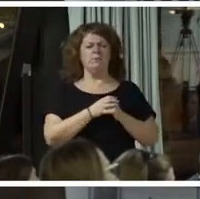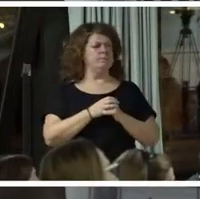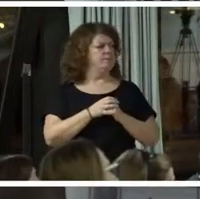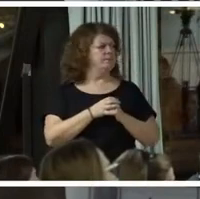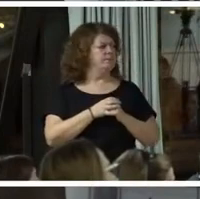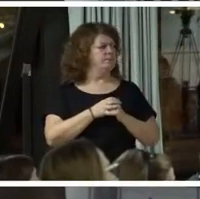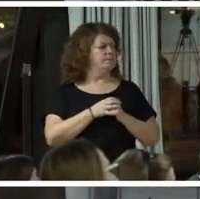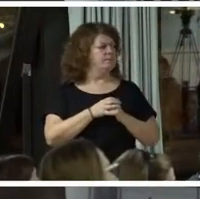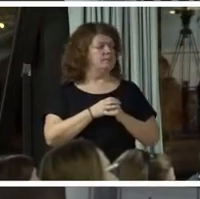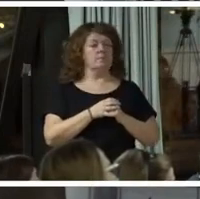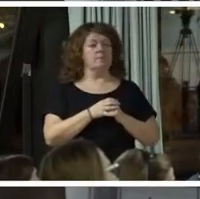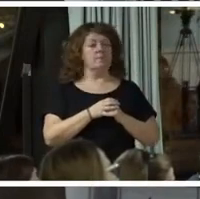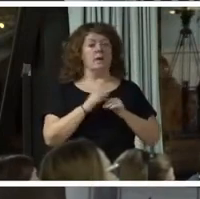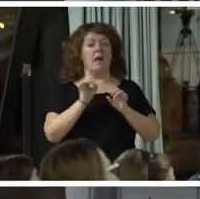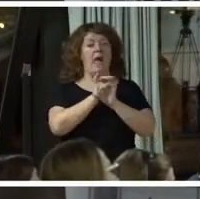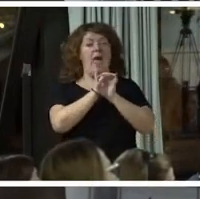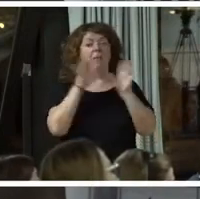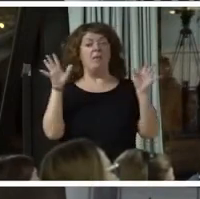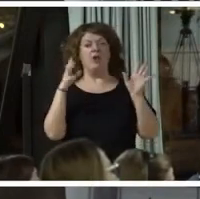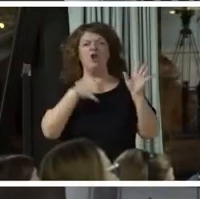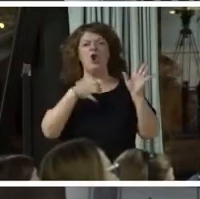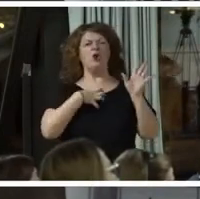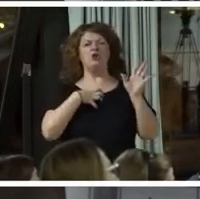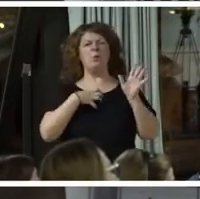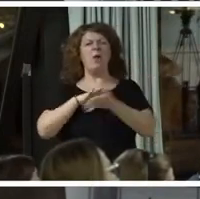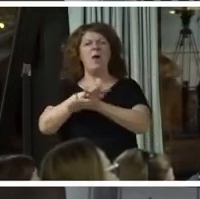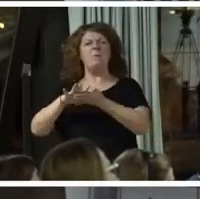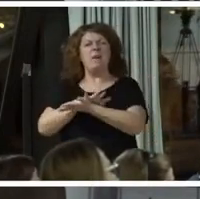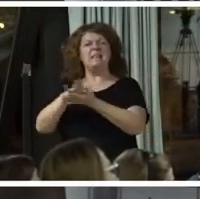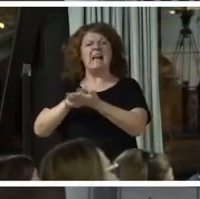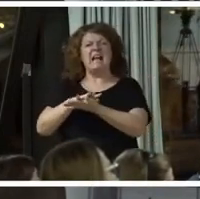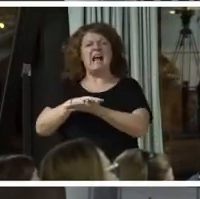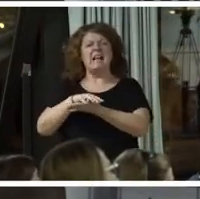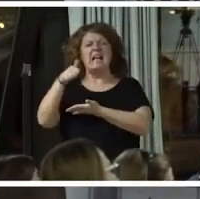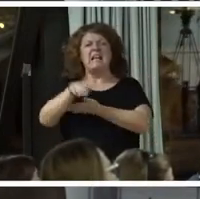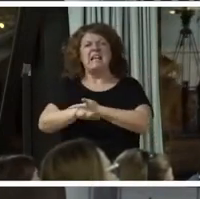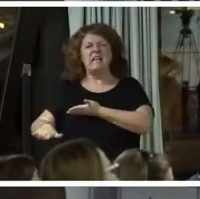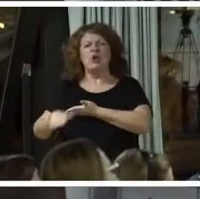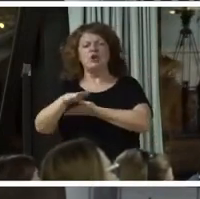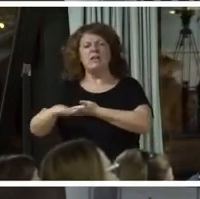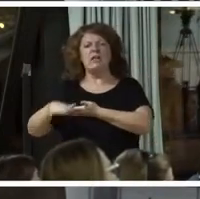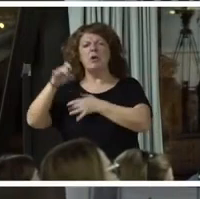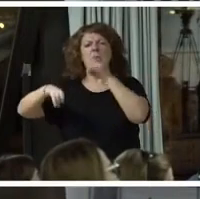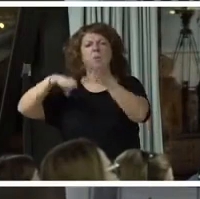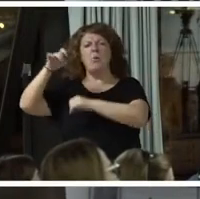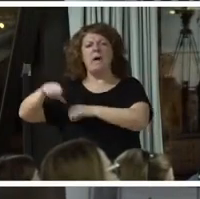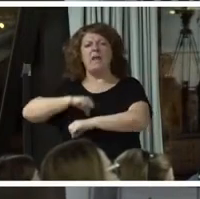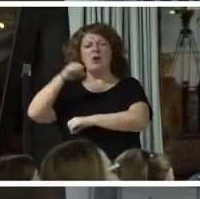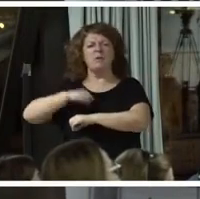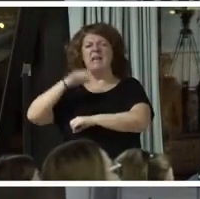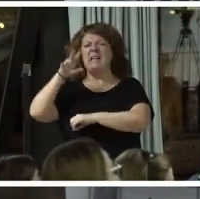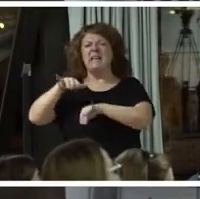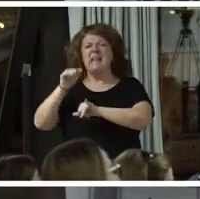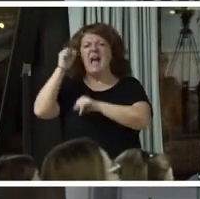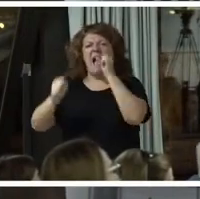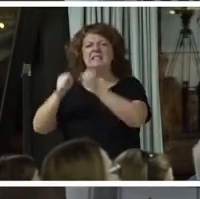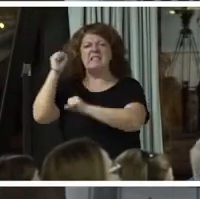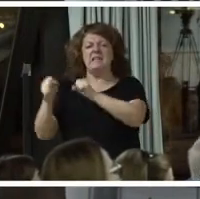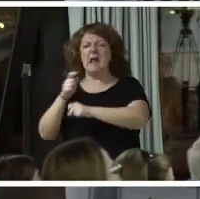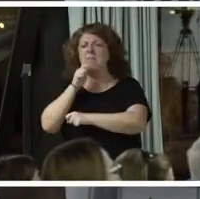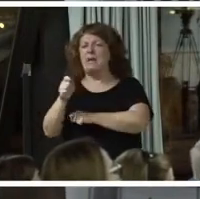dicho evidentemente no se puede masacrar niños y niñas no se puede bombardear hospitales no se puede asesinar